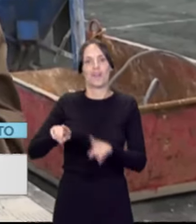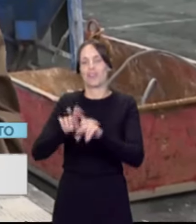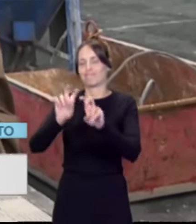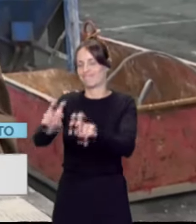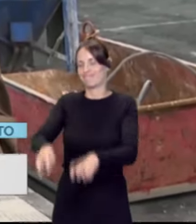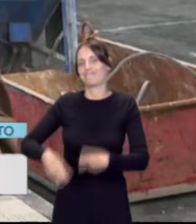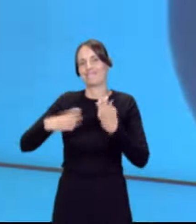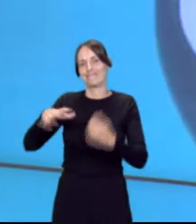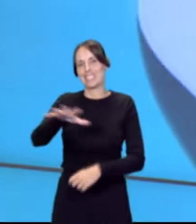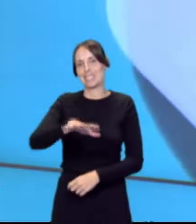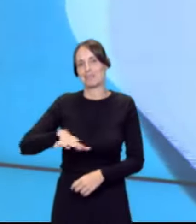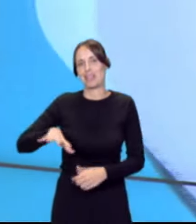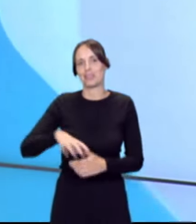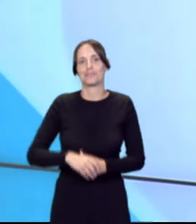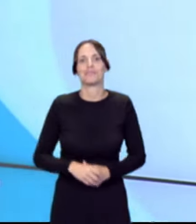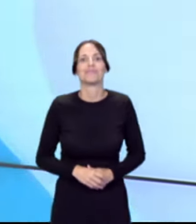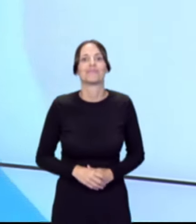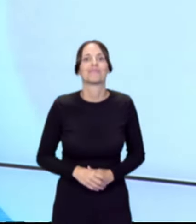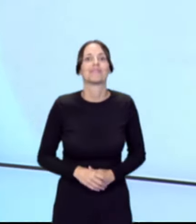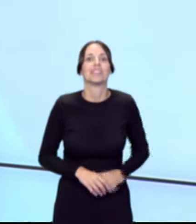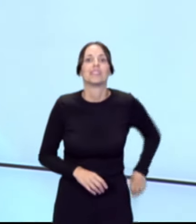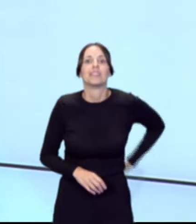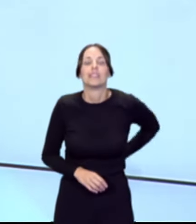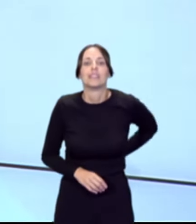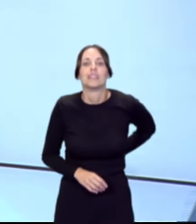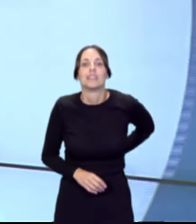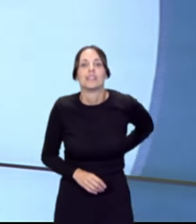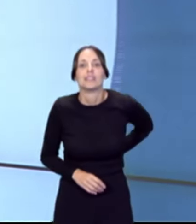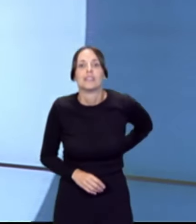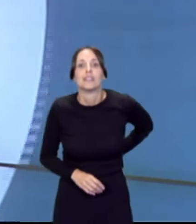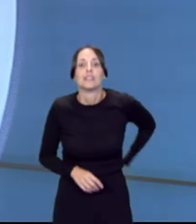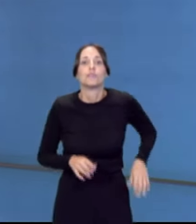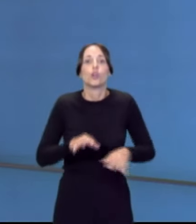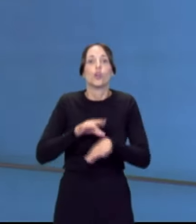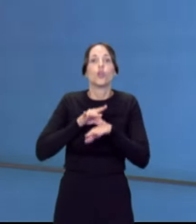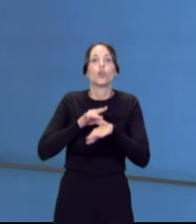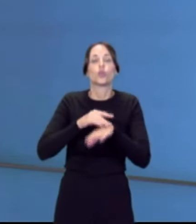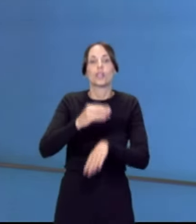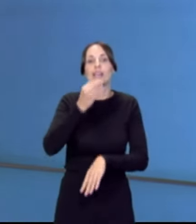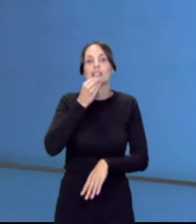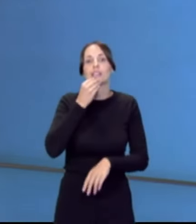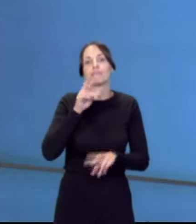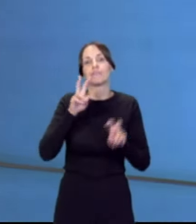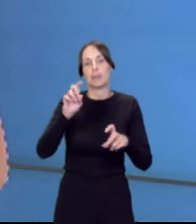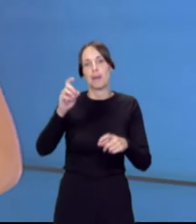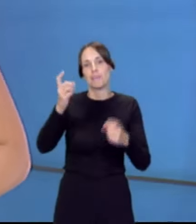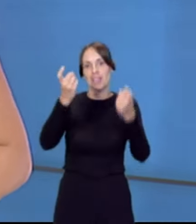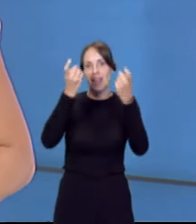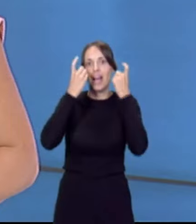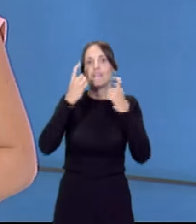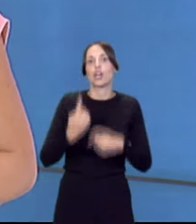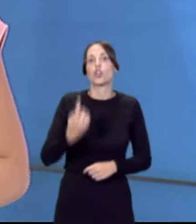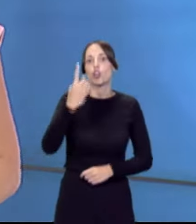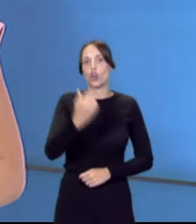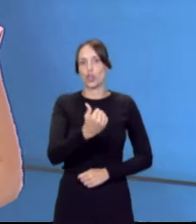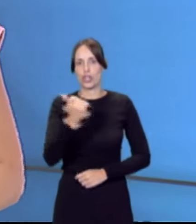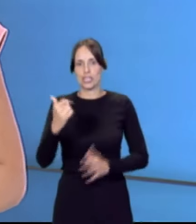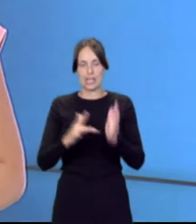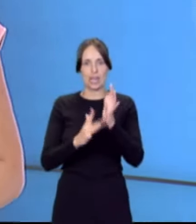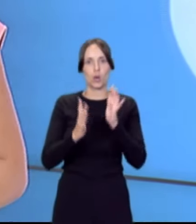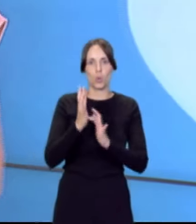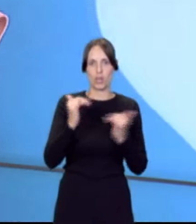espacio. Estamos en los últimos días de la ruta gastronómica de la Cabra del Nordeste, que se celebra en La Laguna, en Tenerife. Todavía